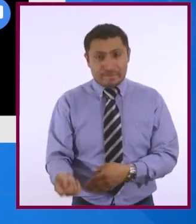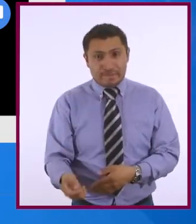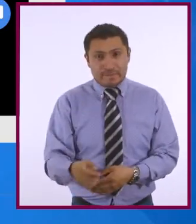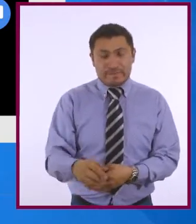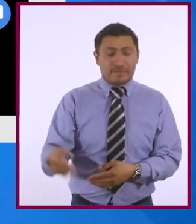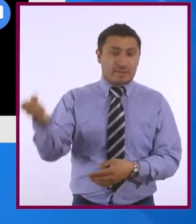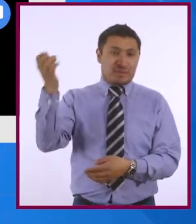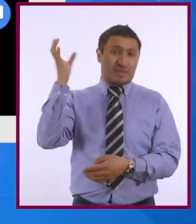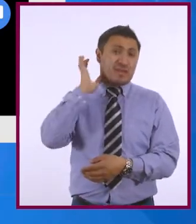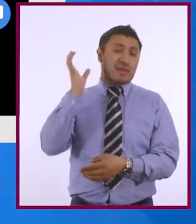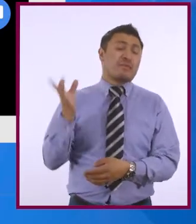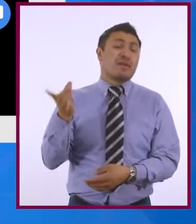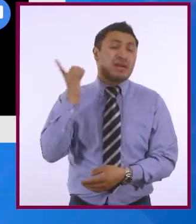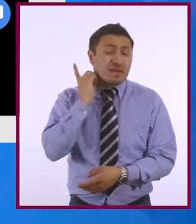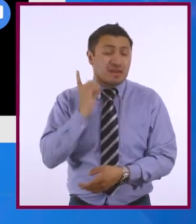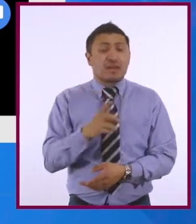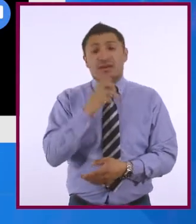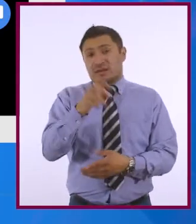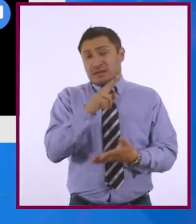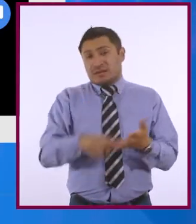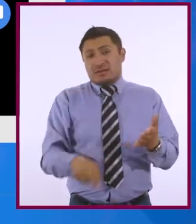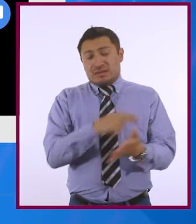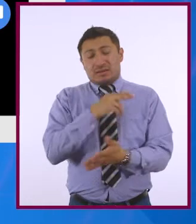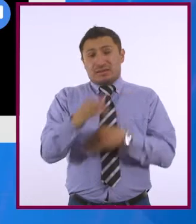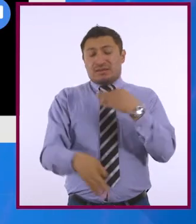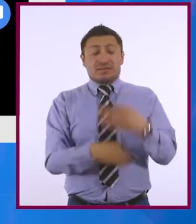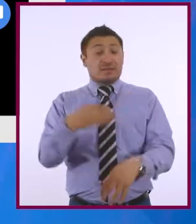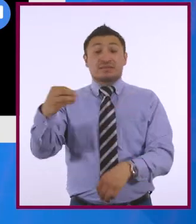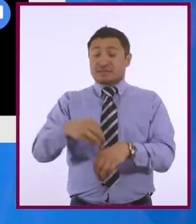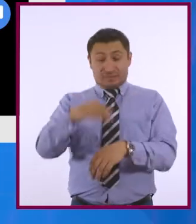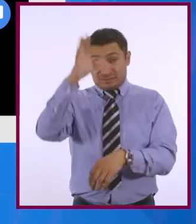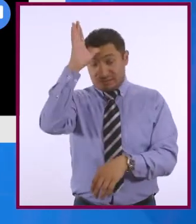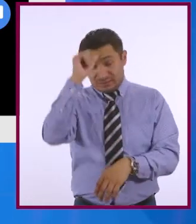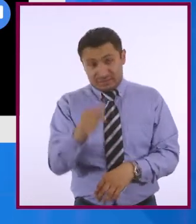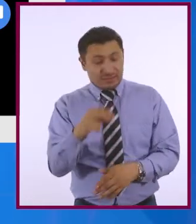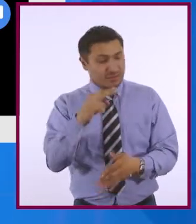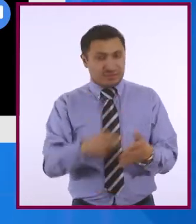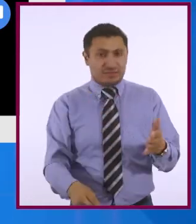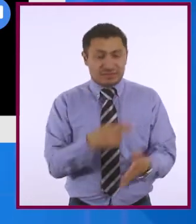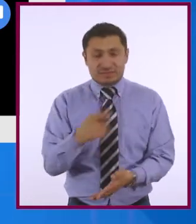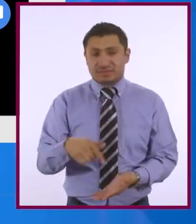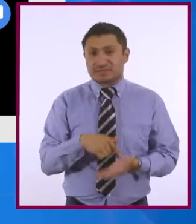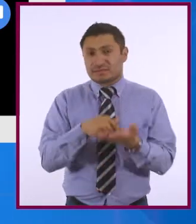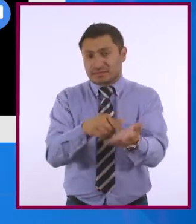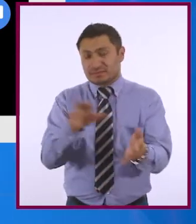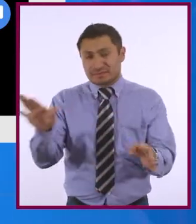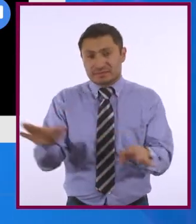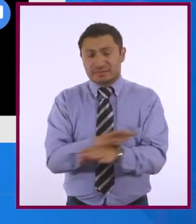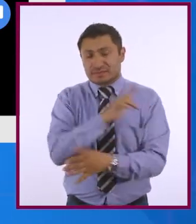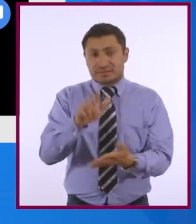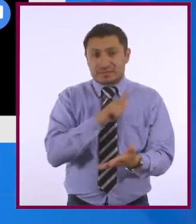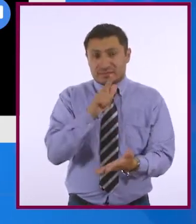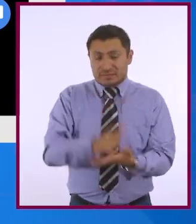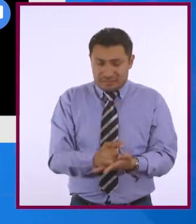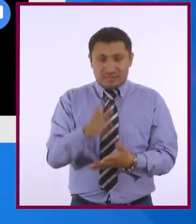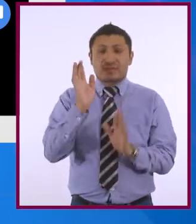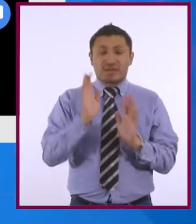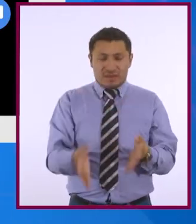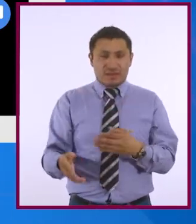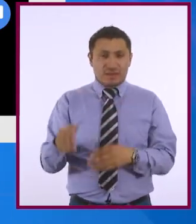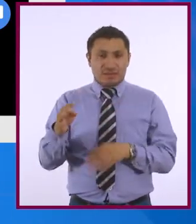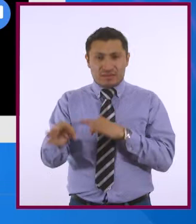Pleno de la Cámara de Diputados y se aprobó por unanimidad propuestas de reforma por la que se han venido